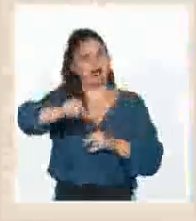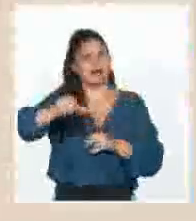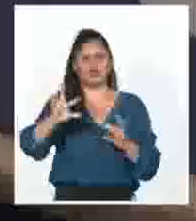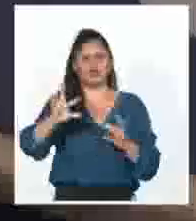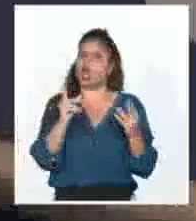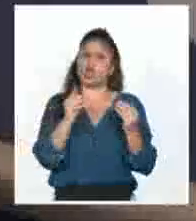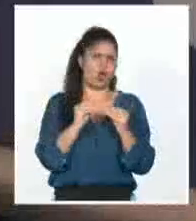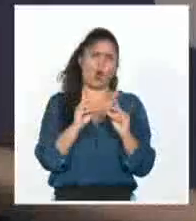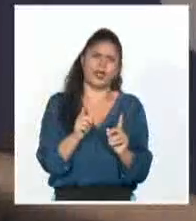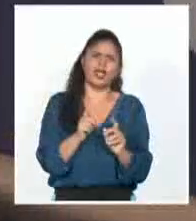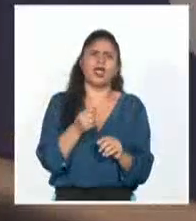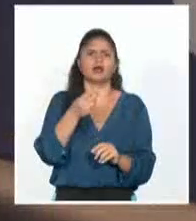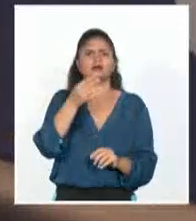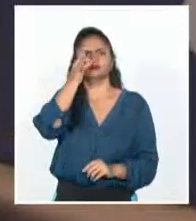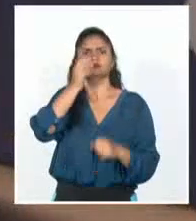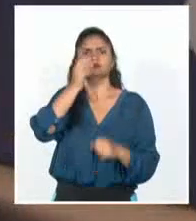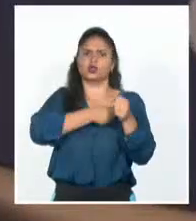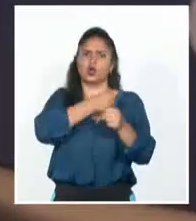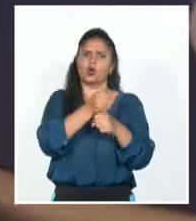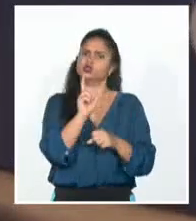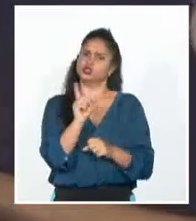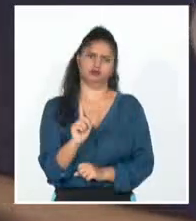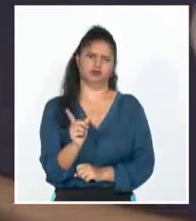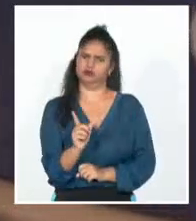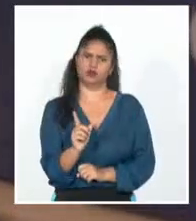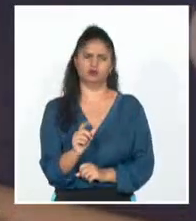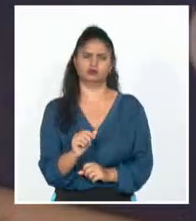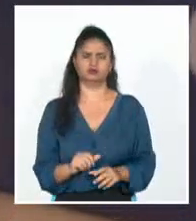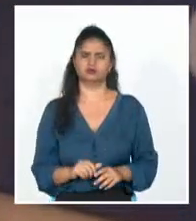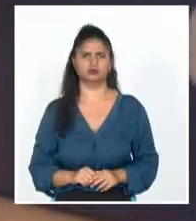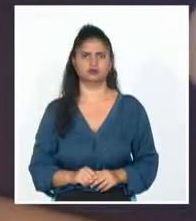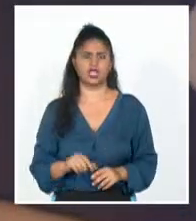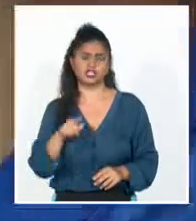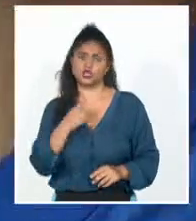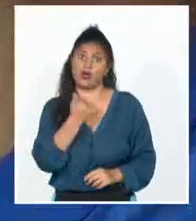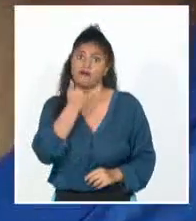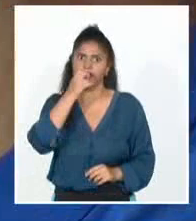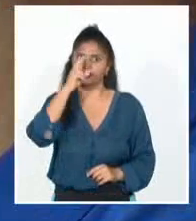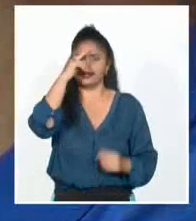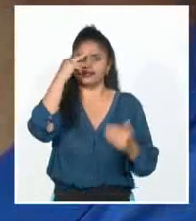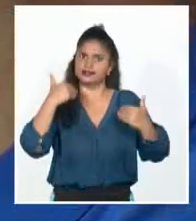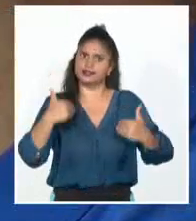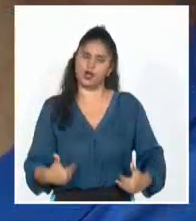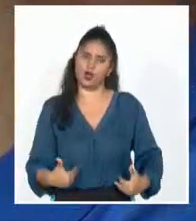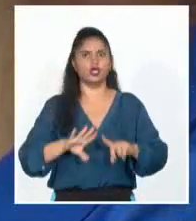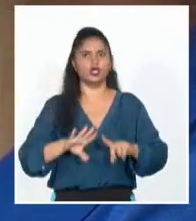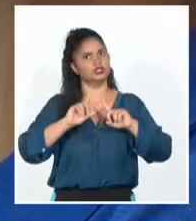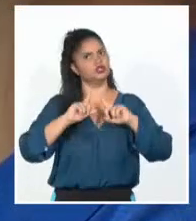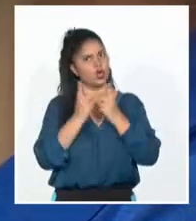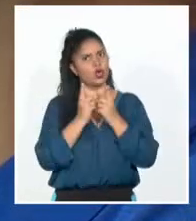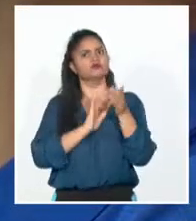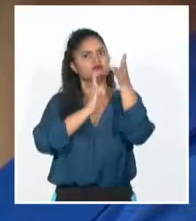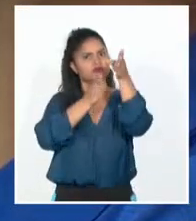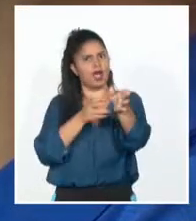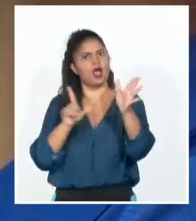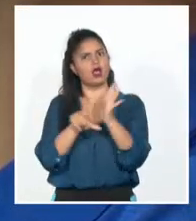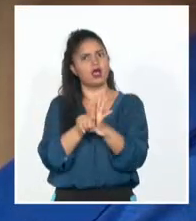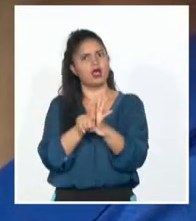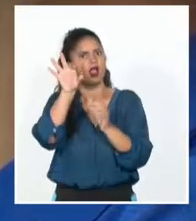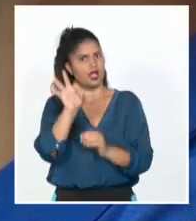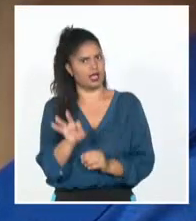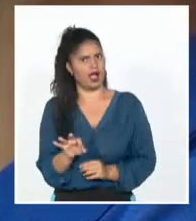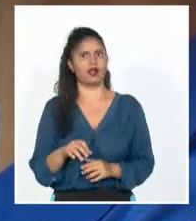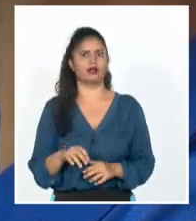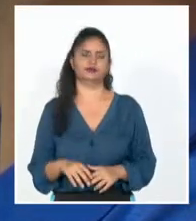olímpico. Otra muestra de la colaboración cubana, que responde al beneficio de unos juegos más justos. Otra de las medallas que podría Cuba añadir a